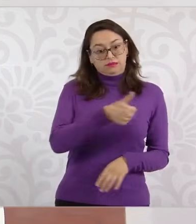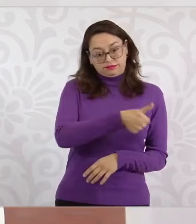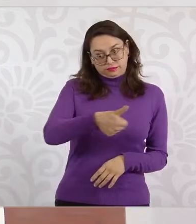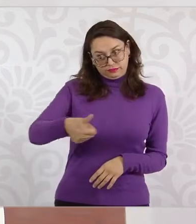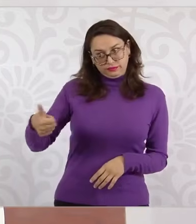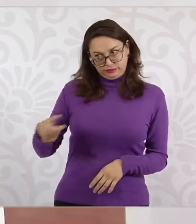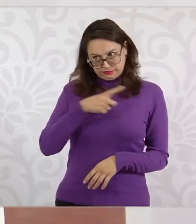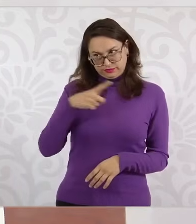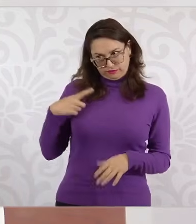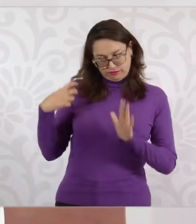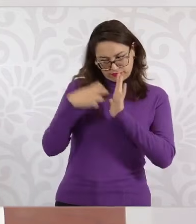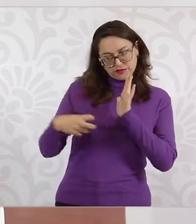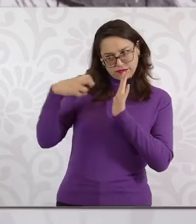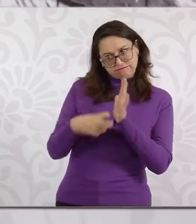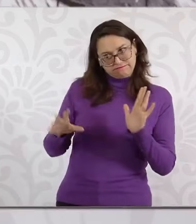comunicación